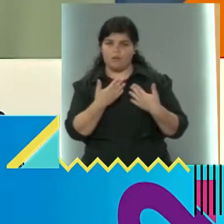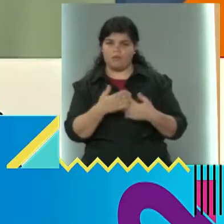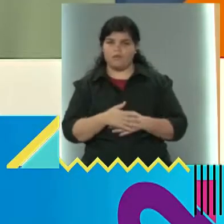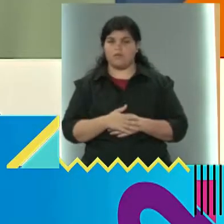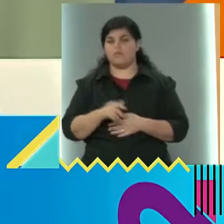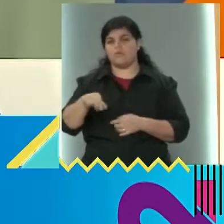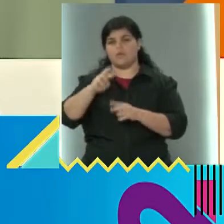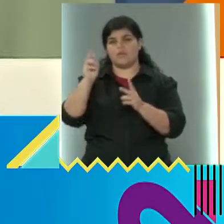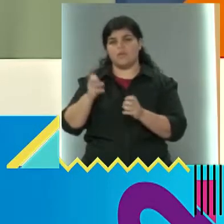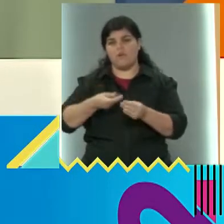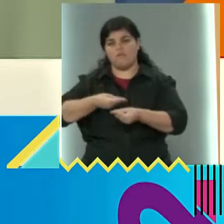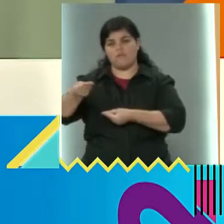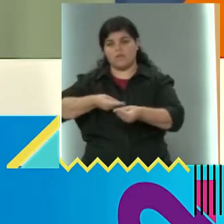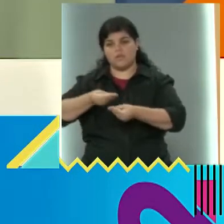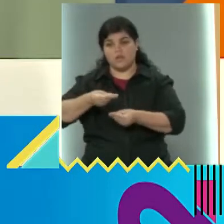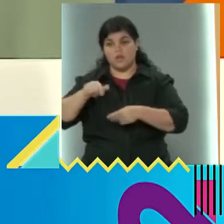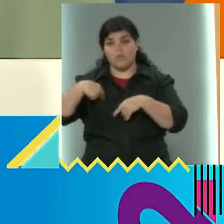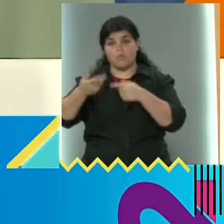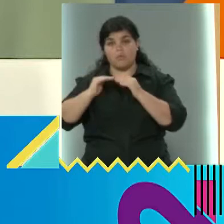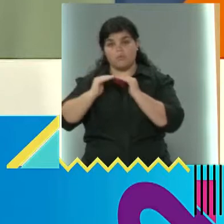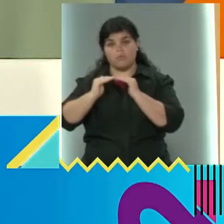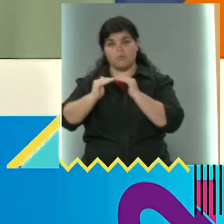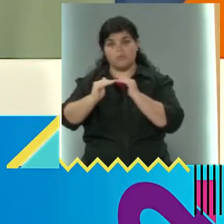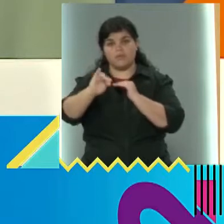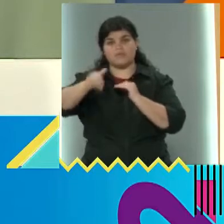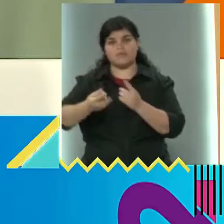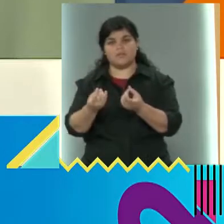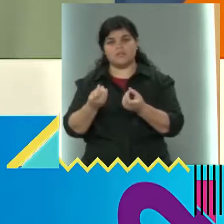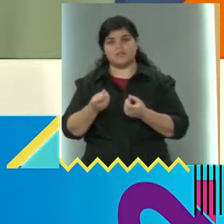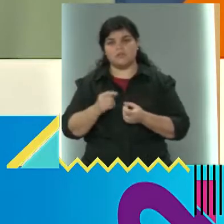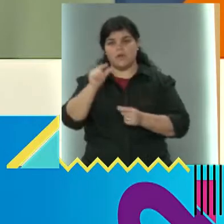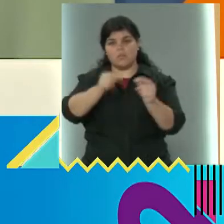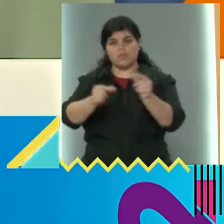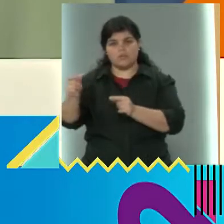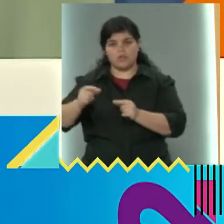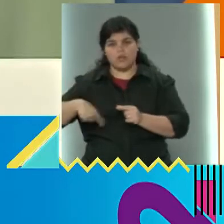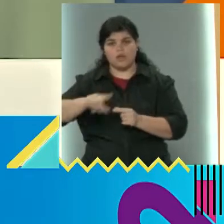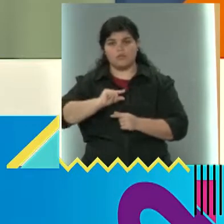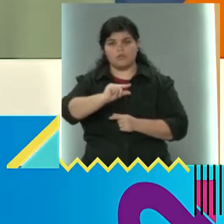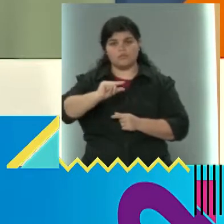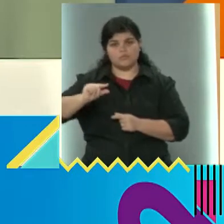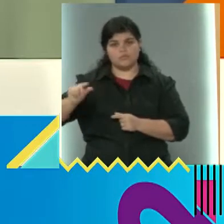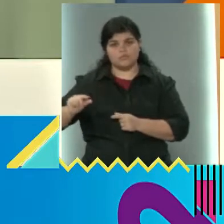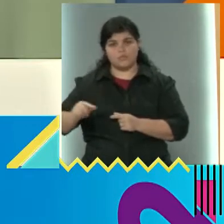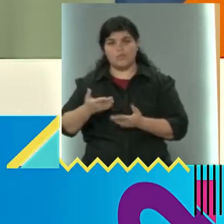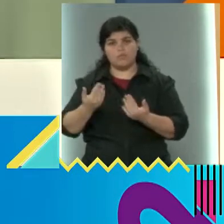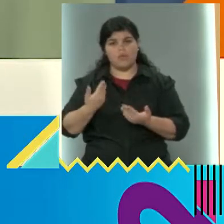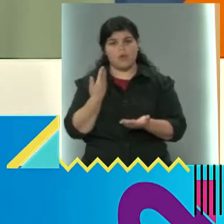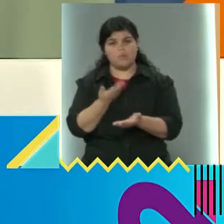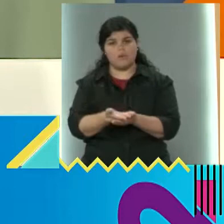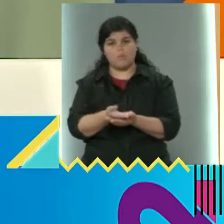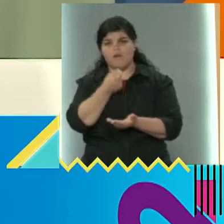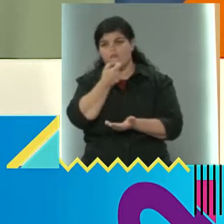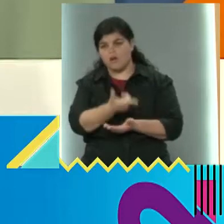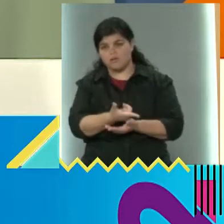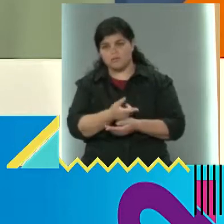digamos, cuando esto se estabilice deberíamos tratar de flexibilizar a la gente para que pueda acceder a créditos de una forma más blanda